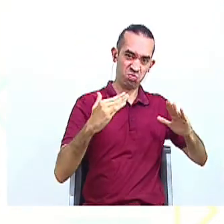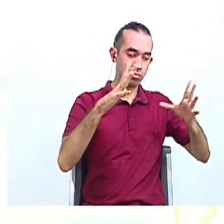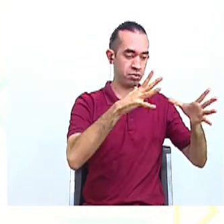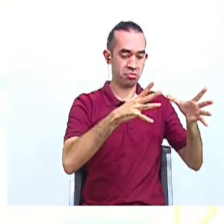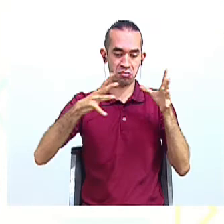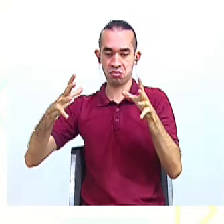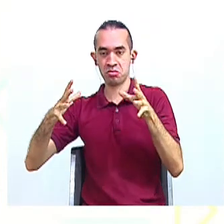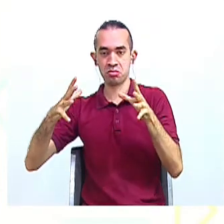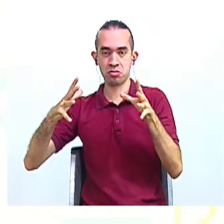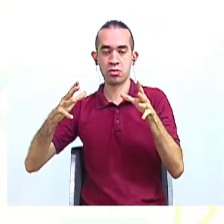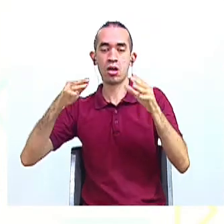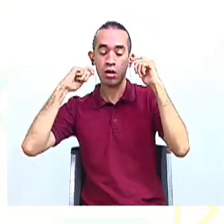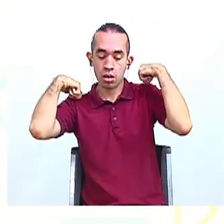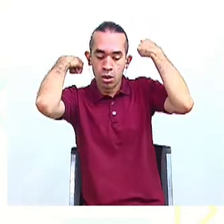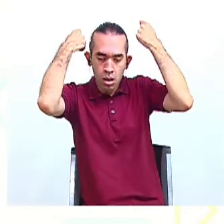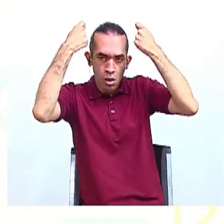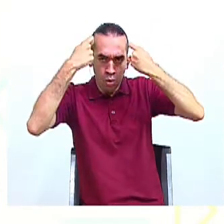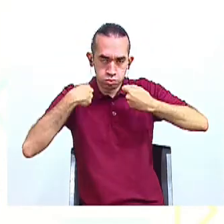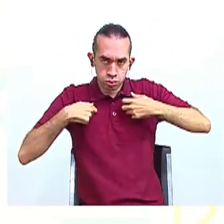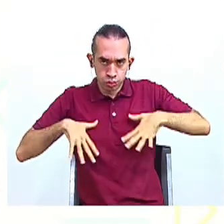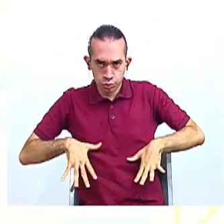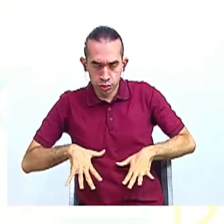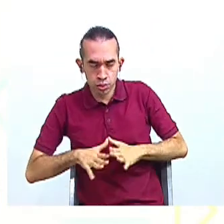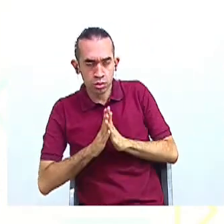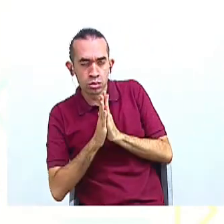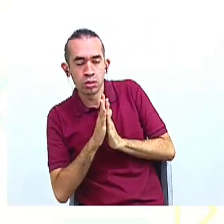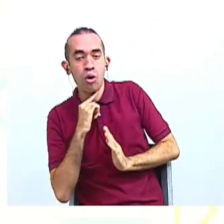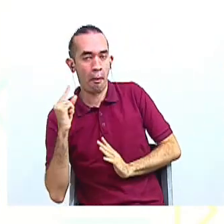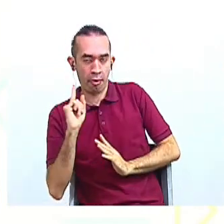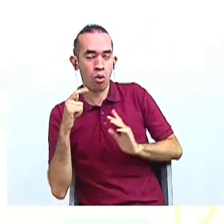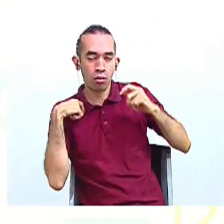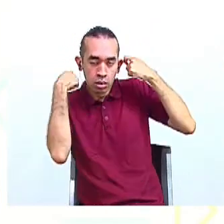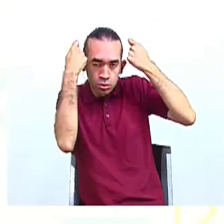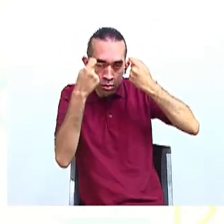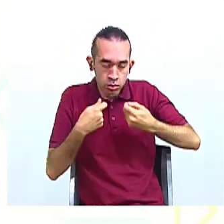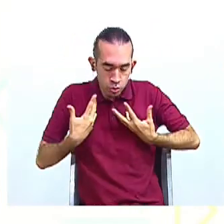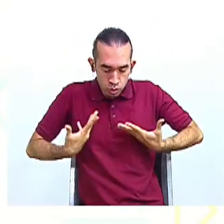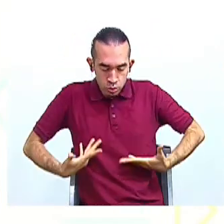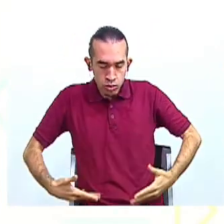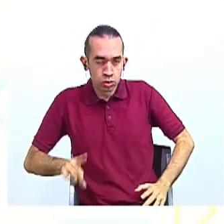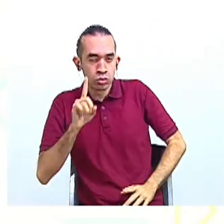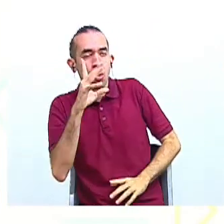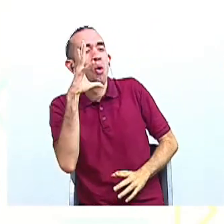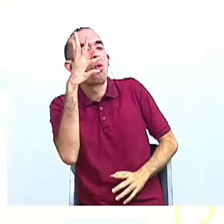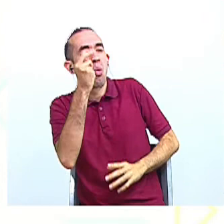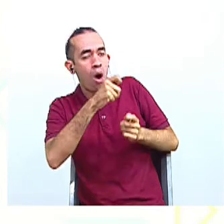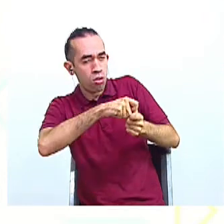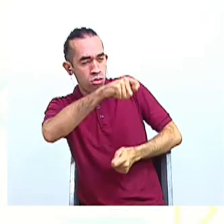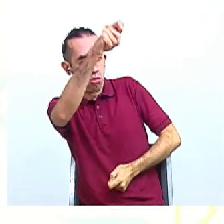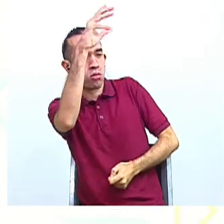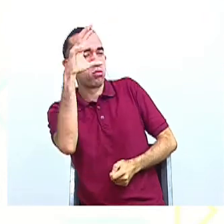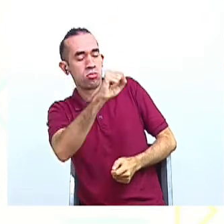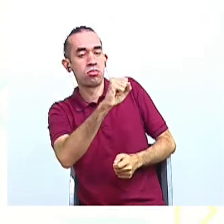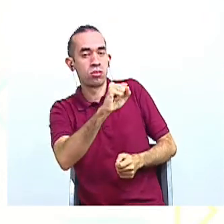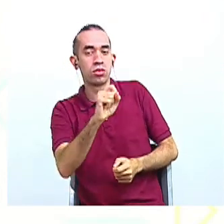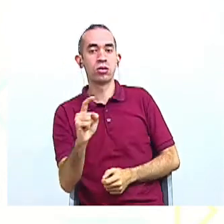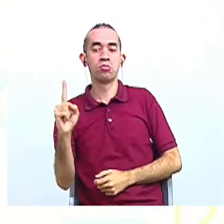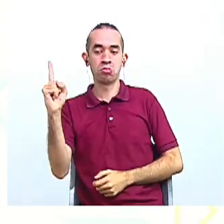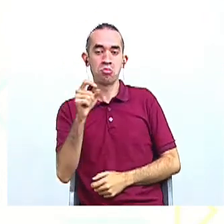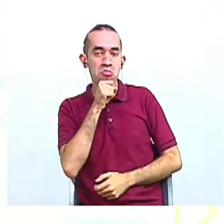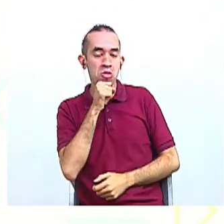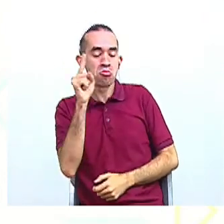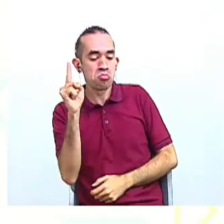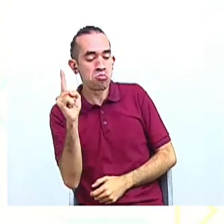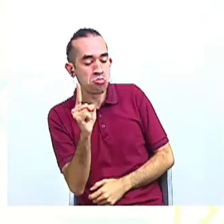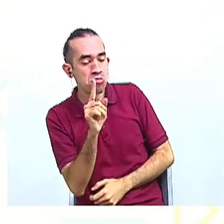calcular la altura en cualquier momento, el sabio matemático Tales de Mileto clavó su